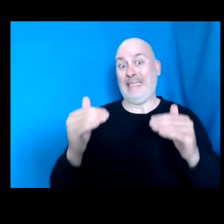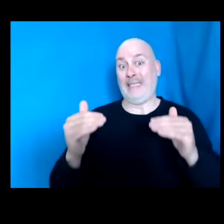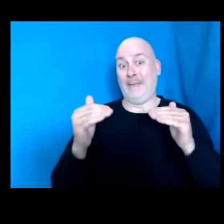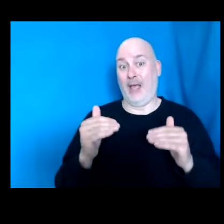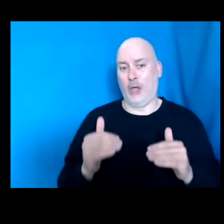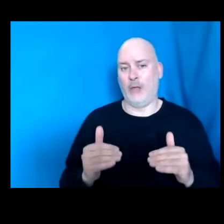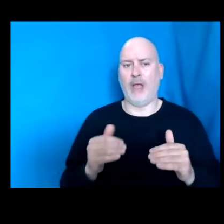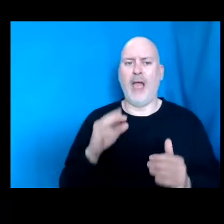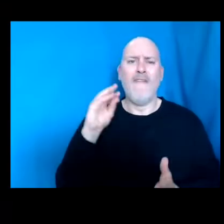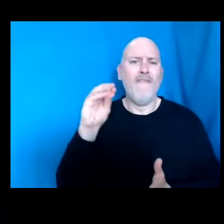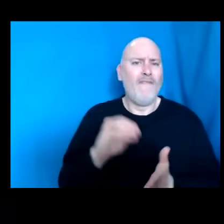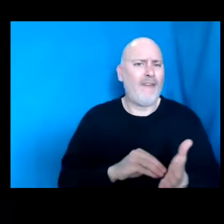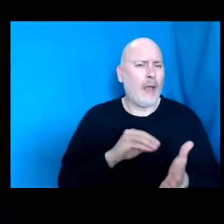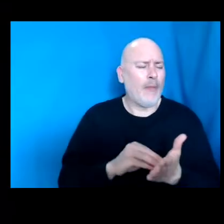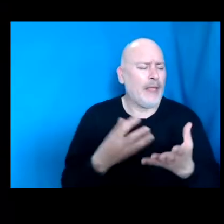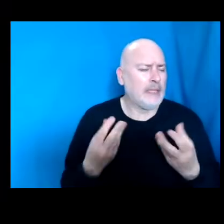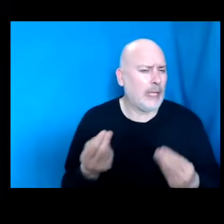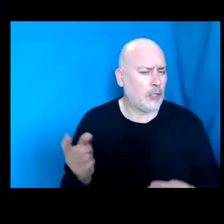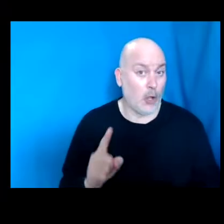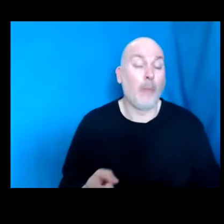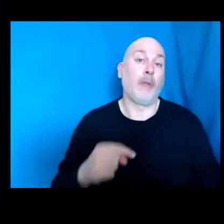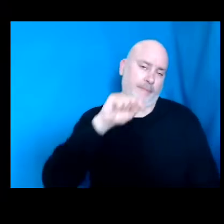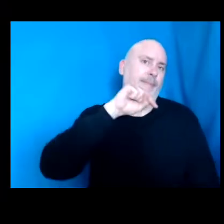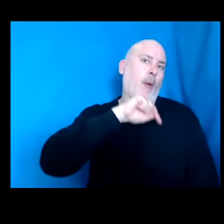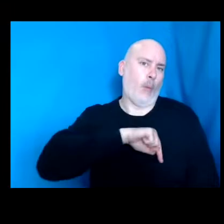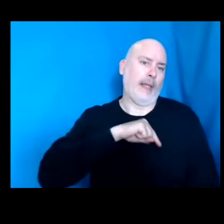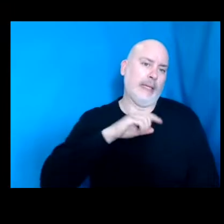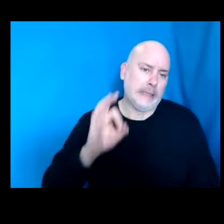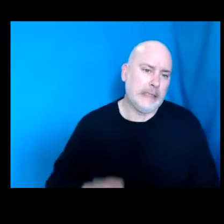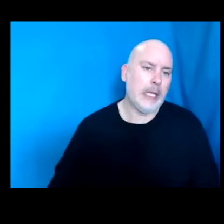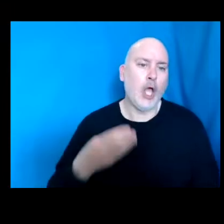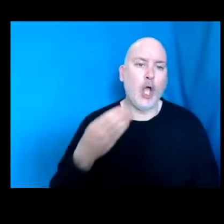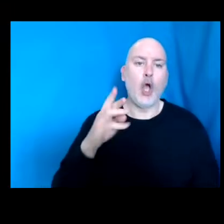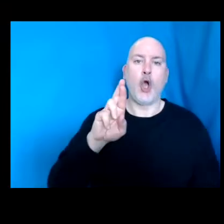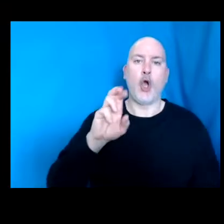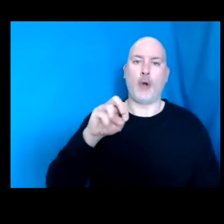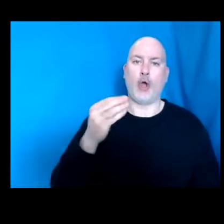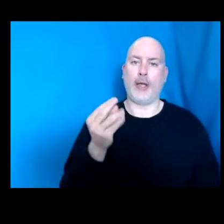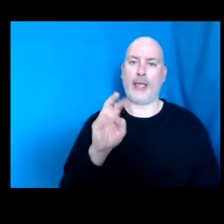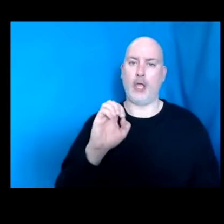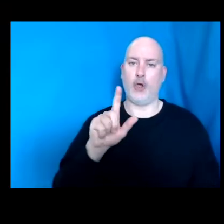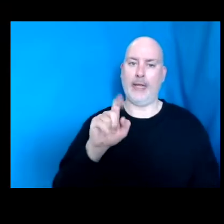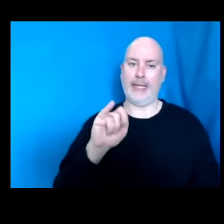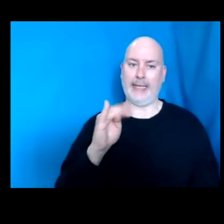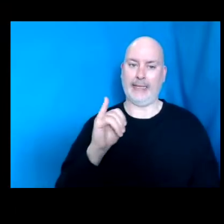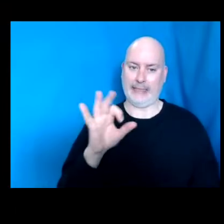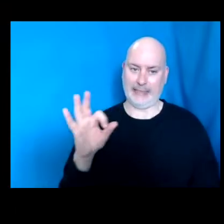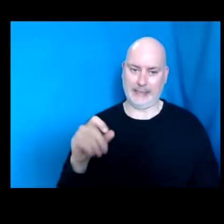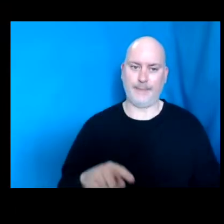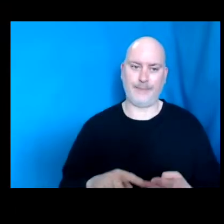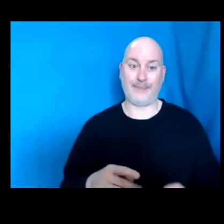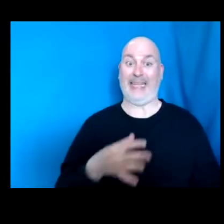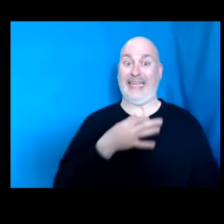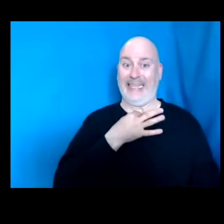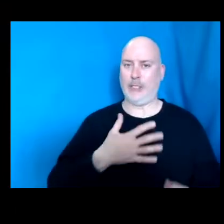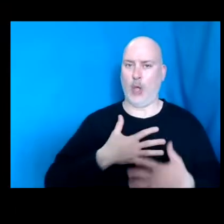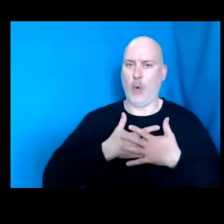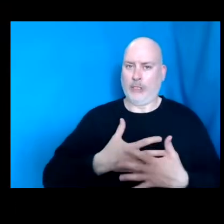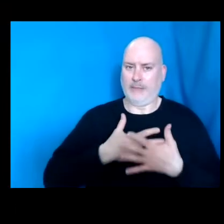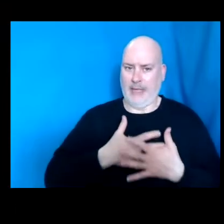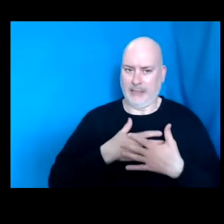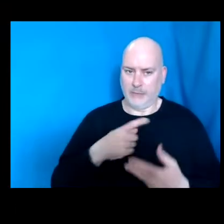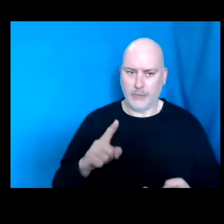tan frecuentes, pero sí a tener en cuenta por su importancia, estaría la bronquiolitis, la crisis de broncoespasmo,